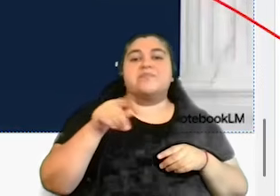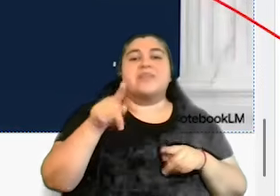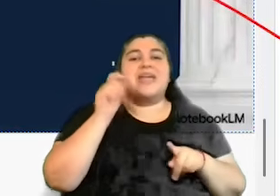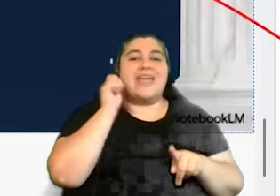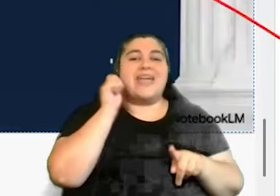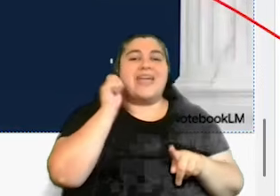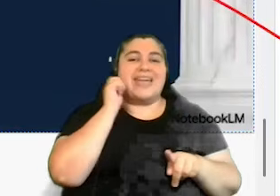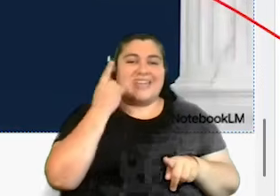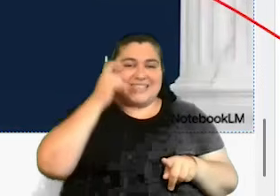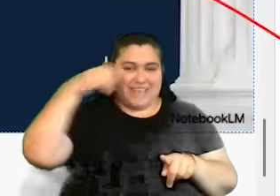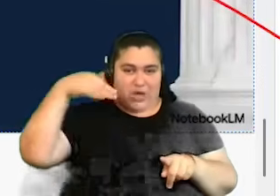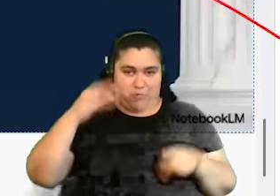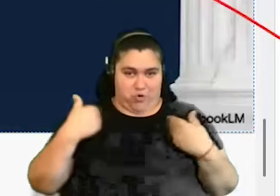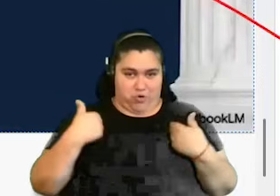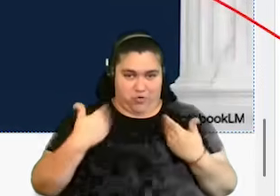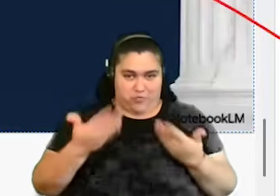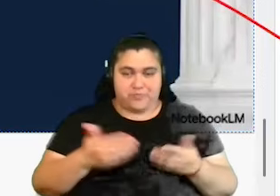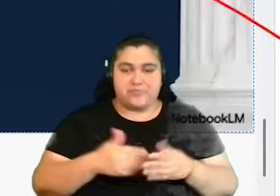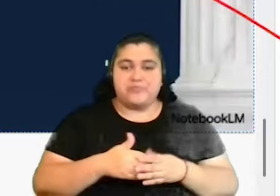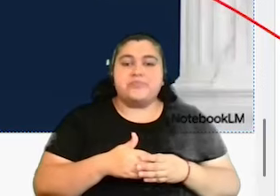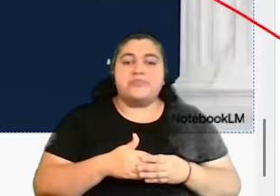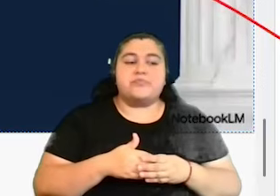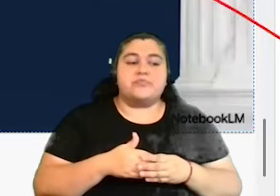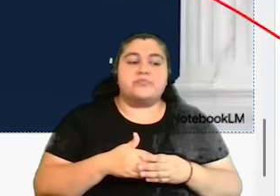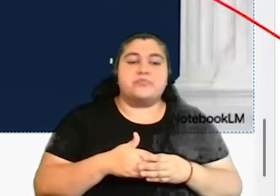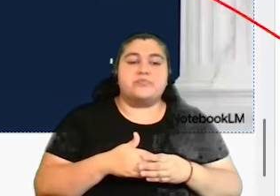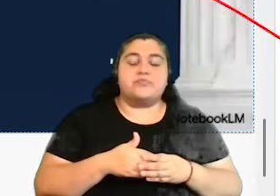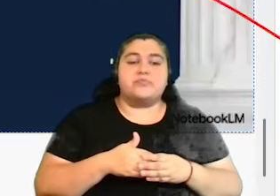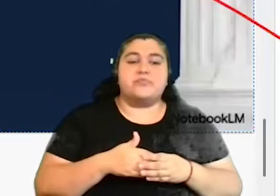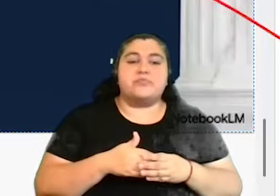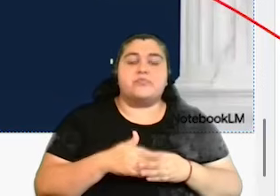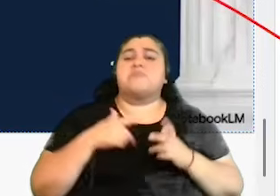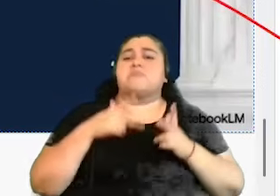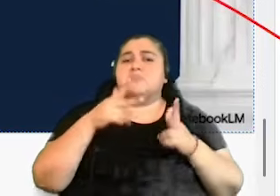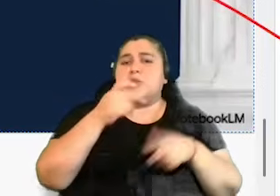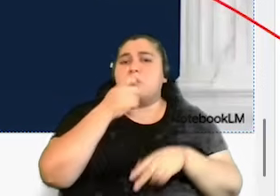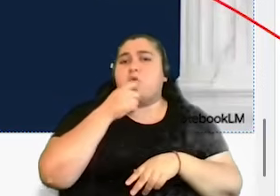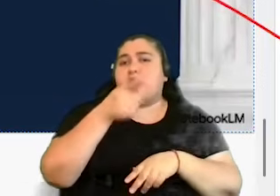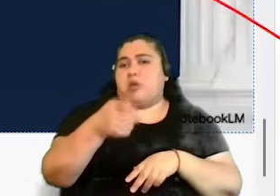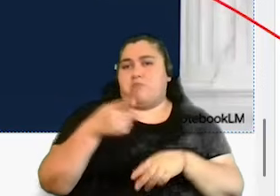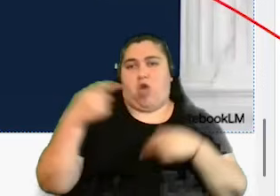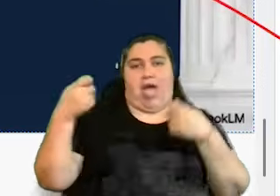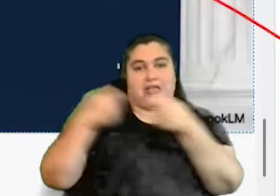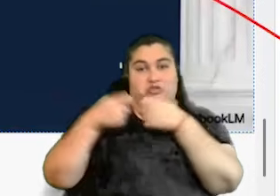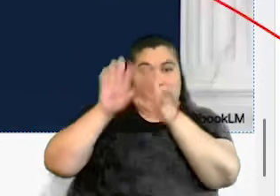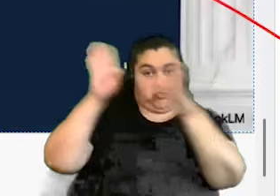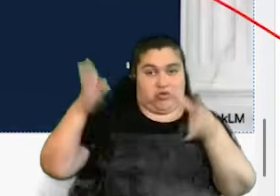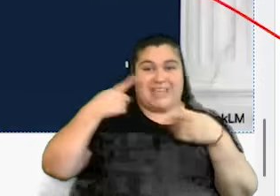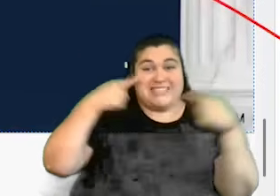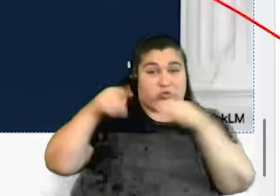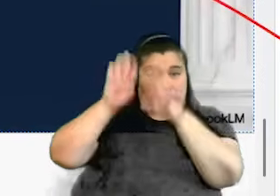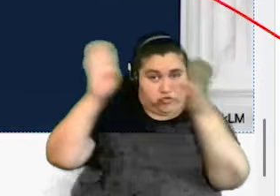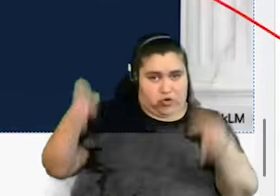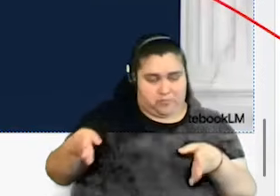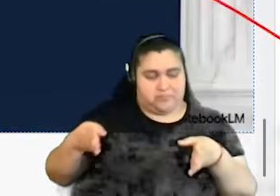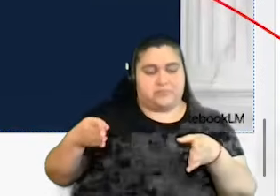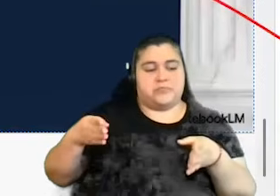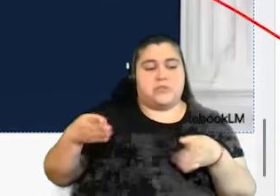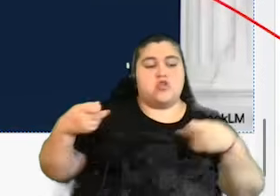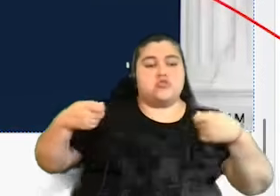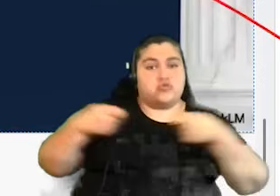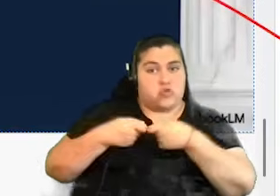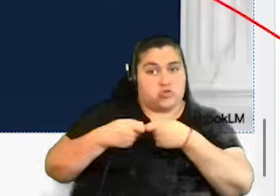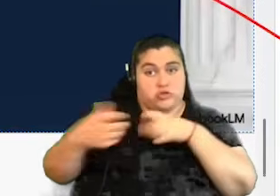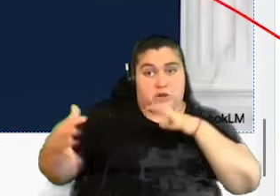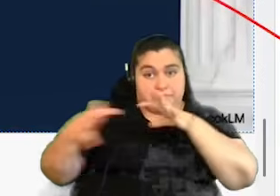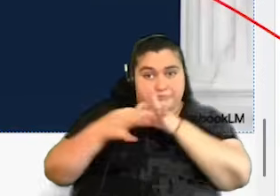Guillermo. Sí, quería agregar una pregunta. En el caso de un socio de una sociedad que solo queda por ganancias, ¿sí? Si hay facturas